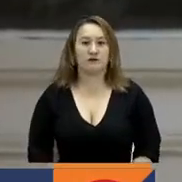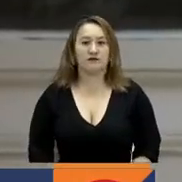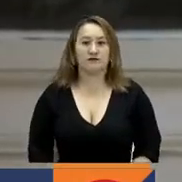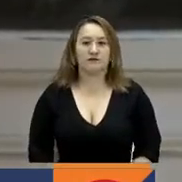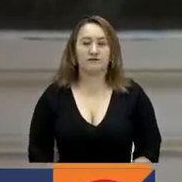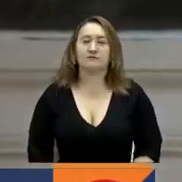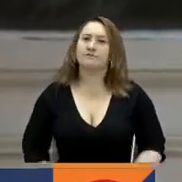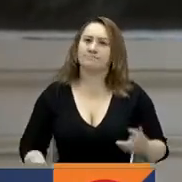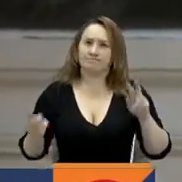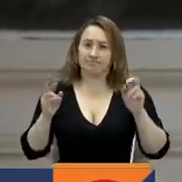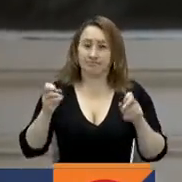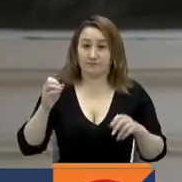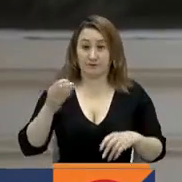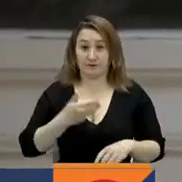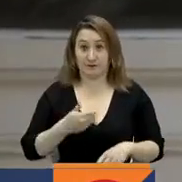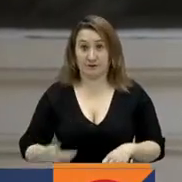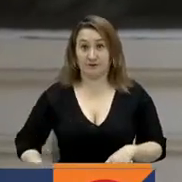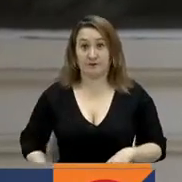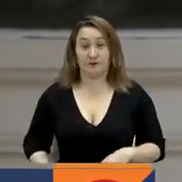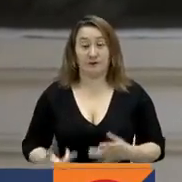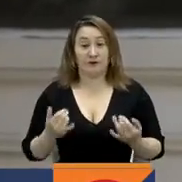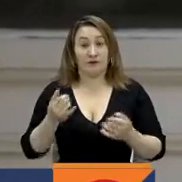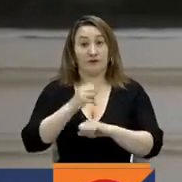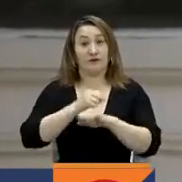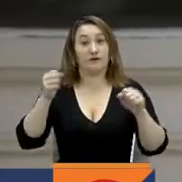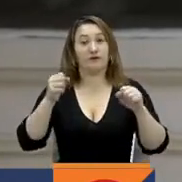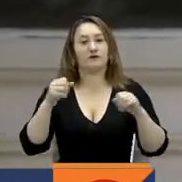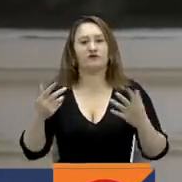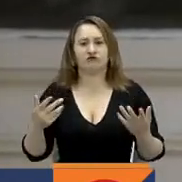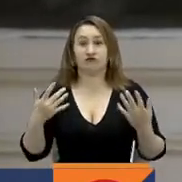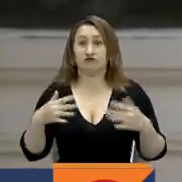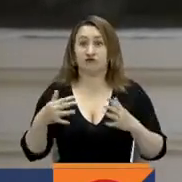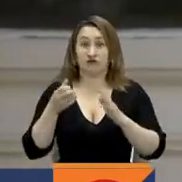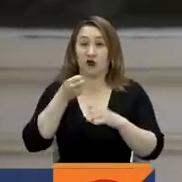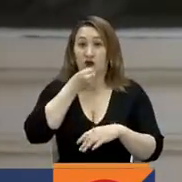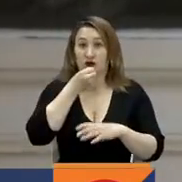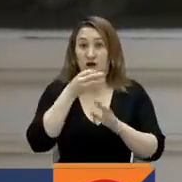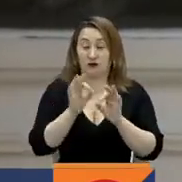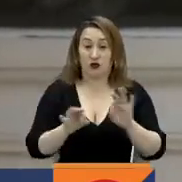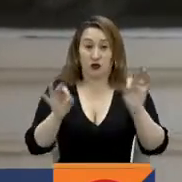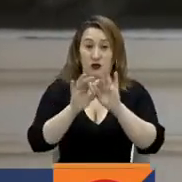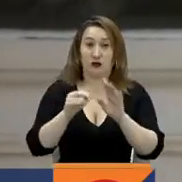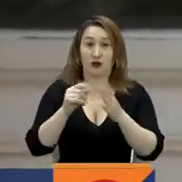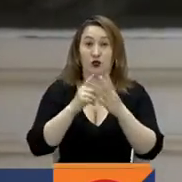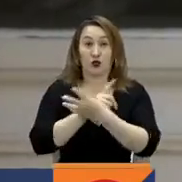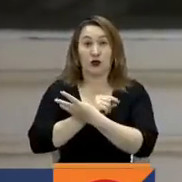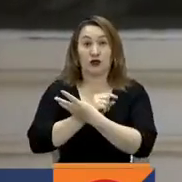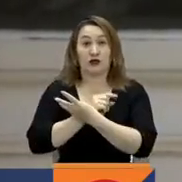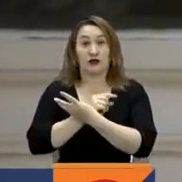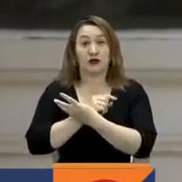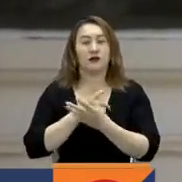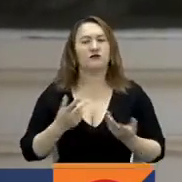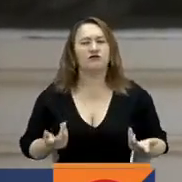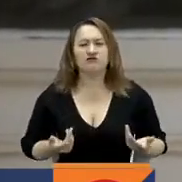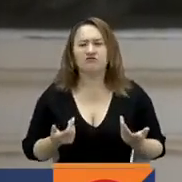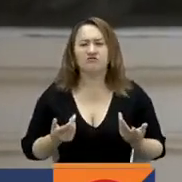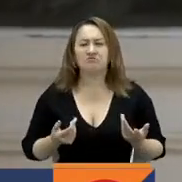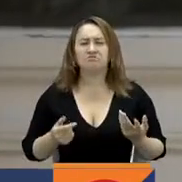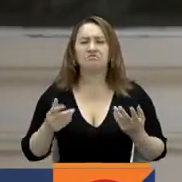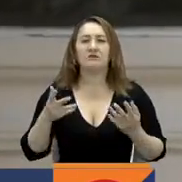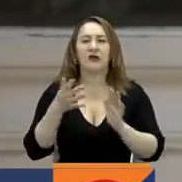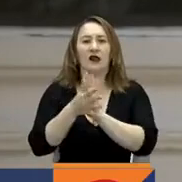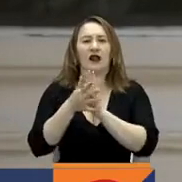hablando del presidente, en la mañana de hoy pues dio una noticia muy importante a través de su cuenta de Twitter, sobre todo lo que tiene que ver con el tema